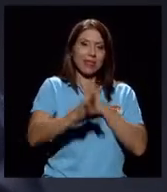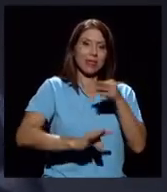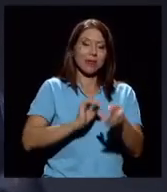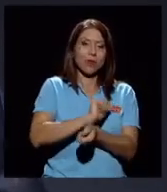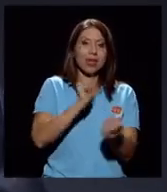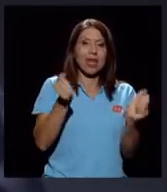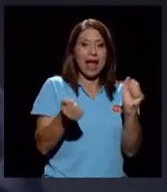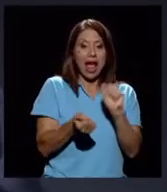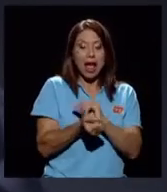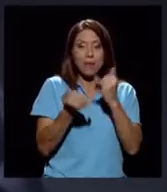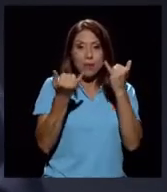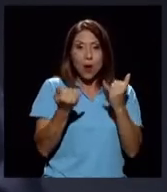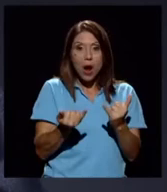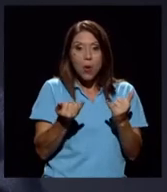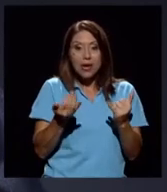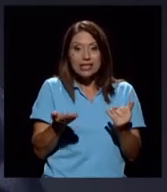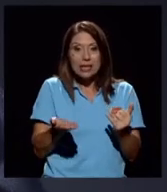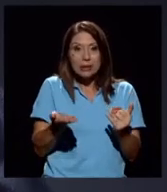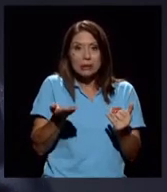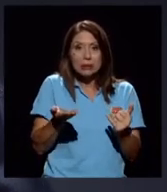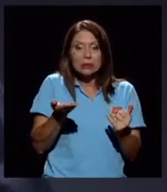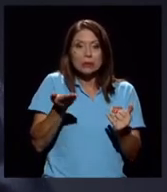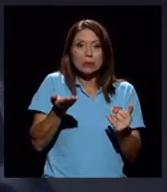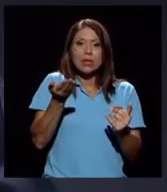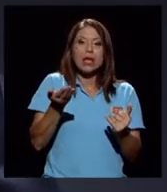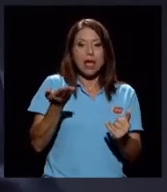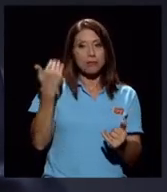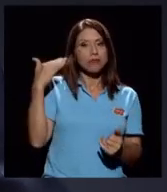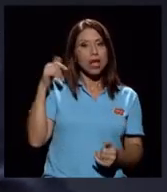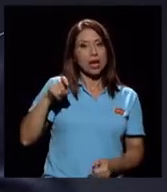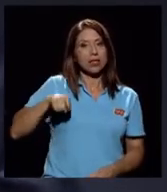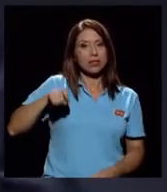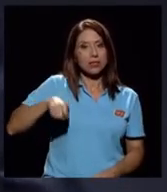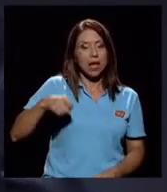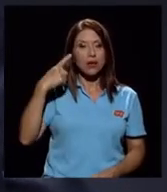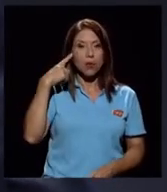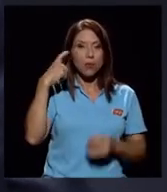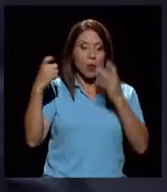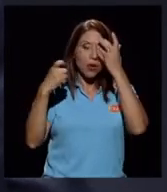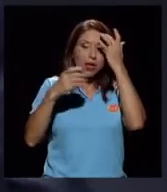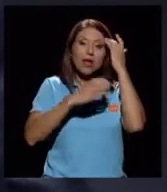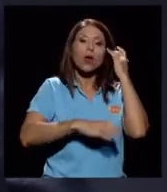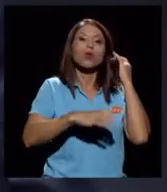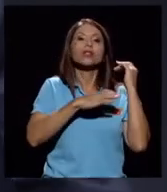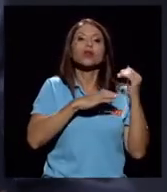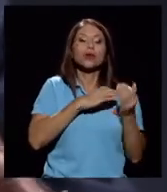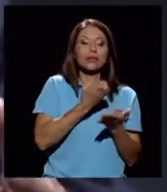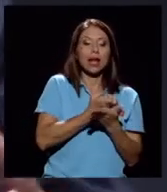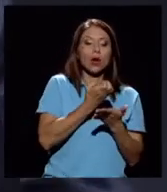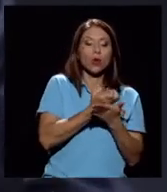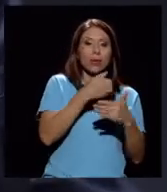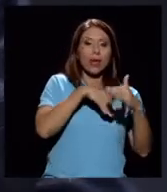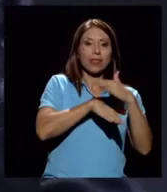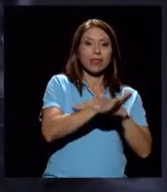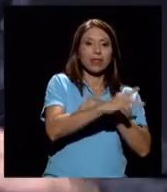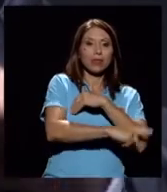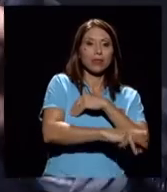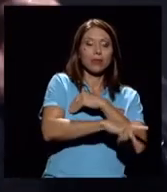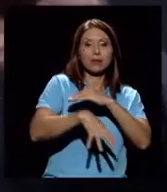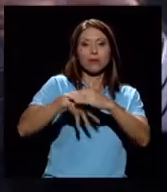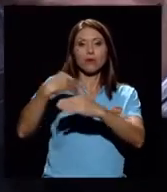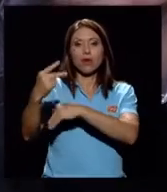que era necesario ese ajuste porque las condiciones de la economía interna y externa habían variado